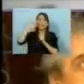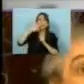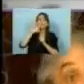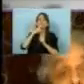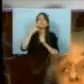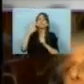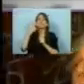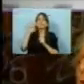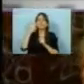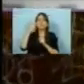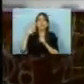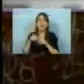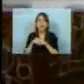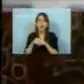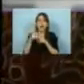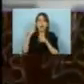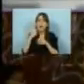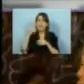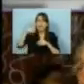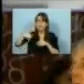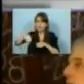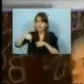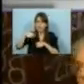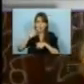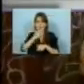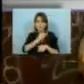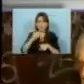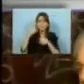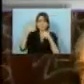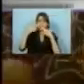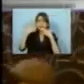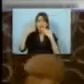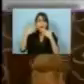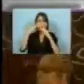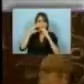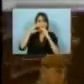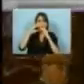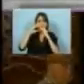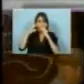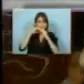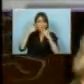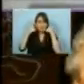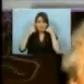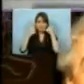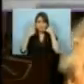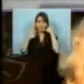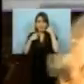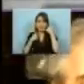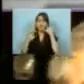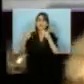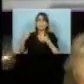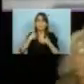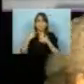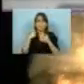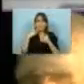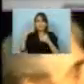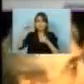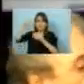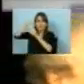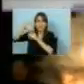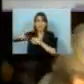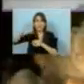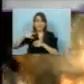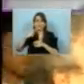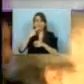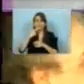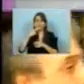no estaba en el país y que estaba llegando, así que tal vez podría haber hablado telefónicamente, pero Gustavo quiere tenerlo en la pantalla de Telefe, quiere que Susana